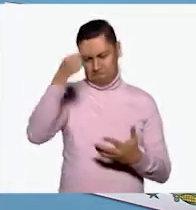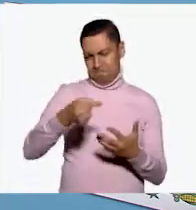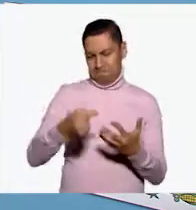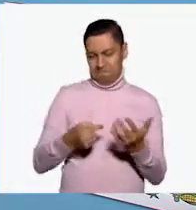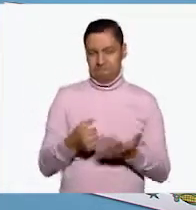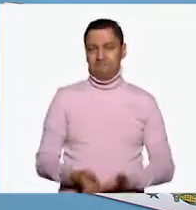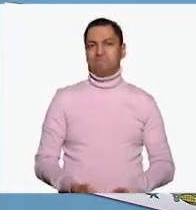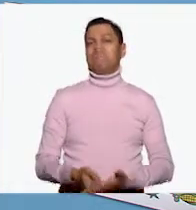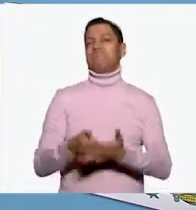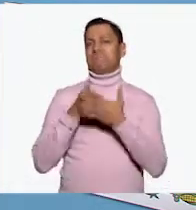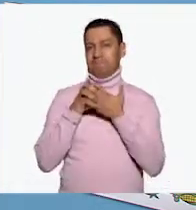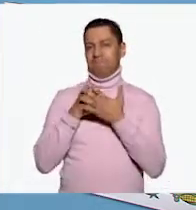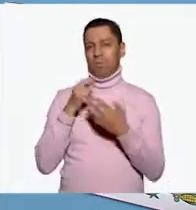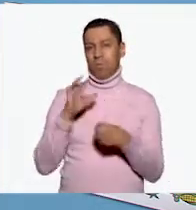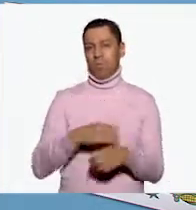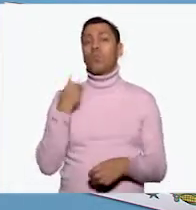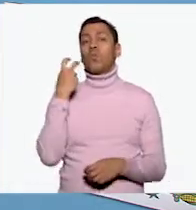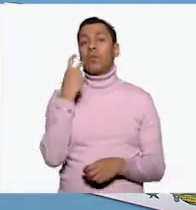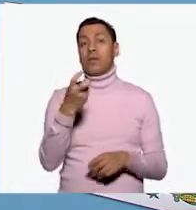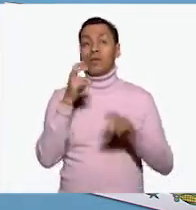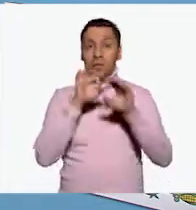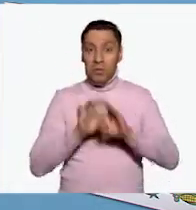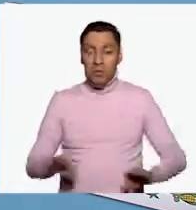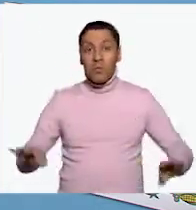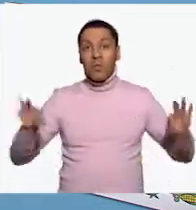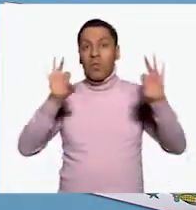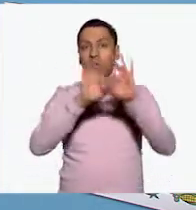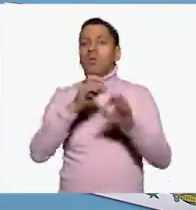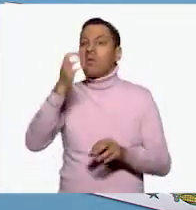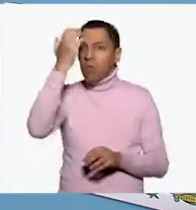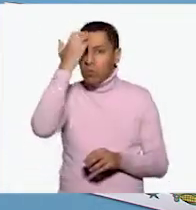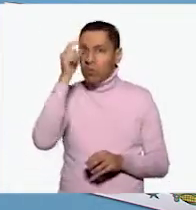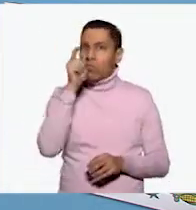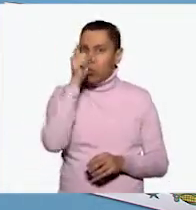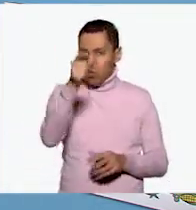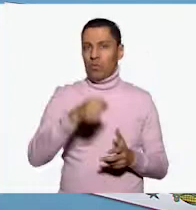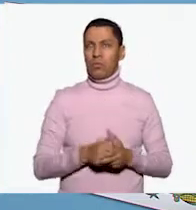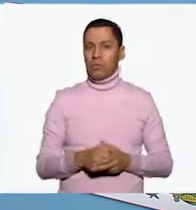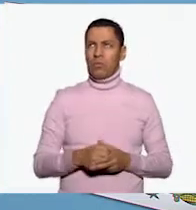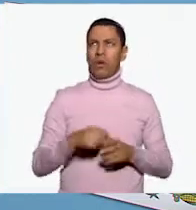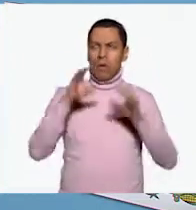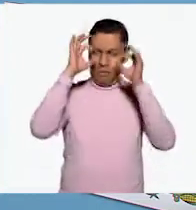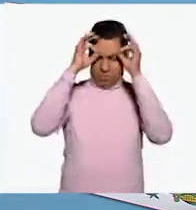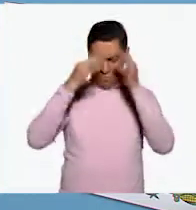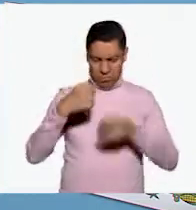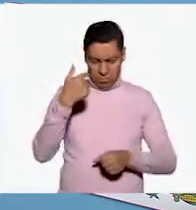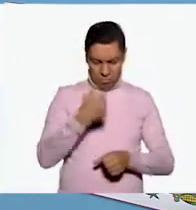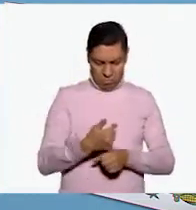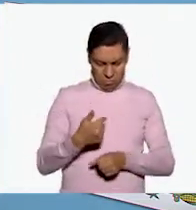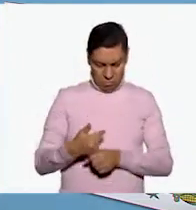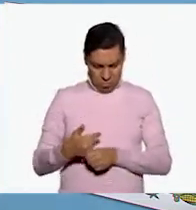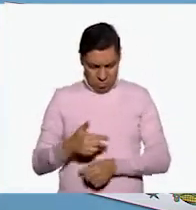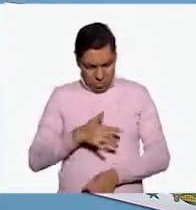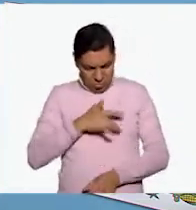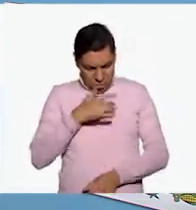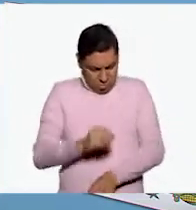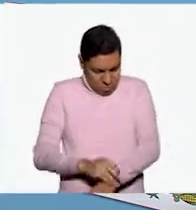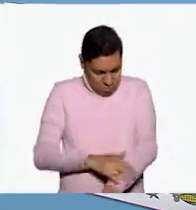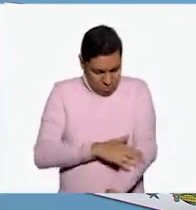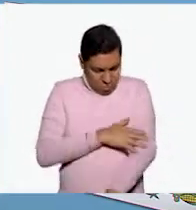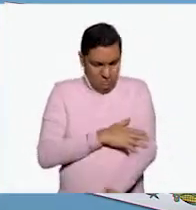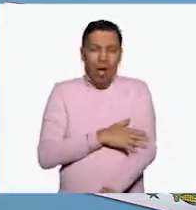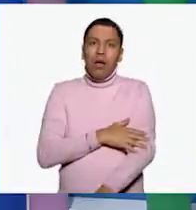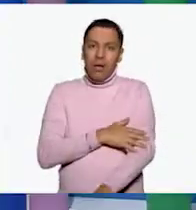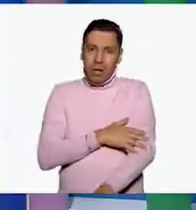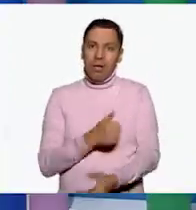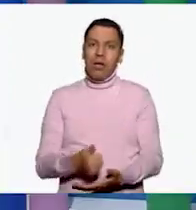ayudan. Por eso es muy importante conocerlas, identificarlas y saber cómo las podemos aprovechar para